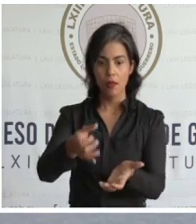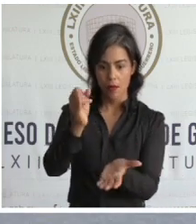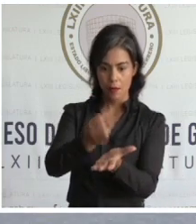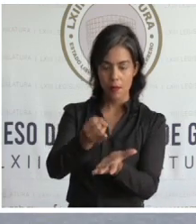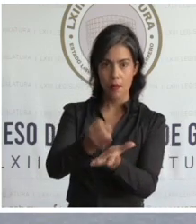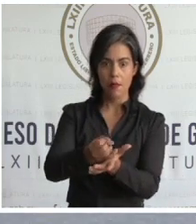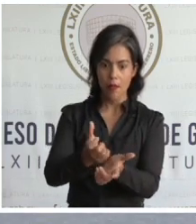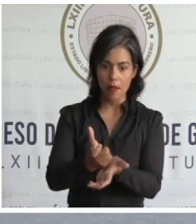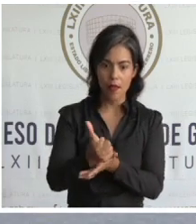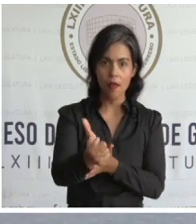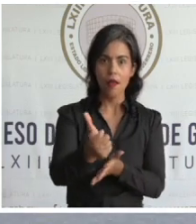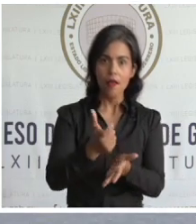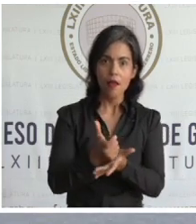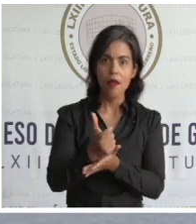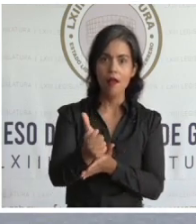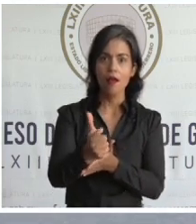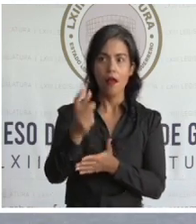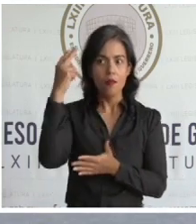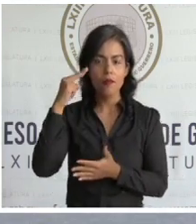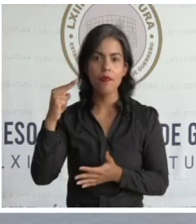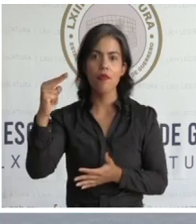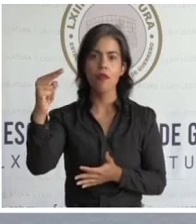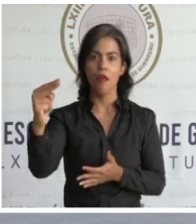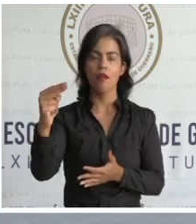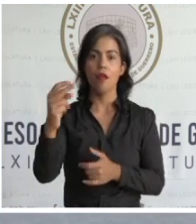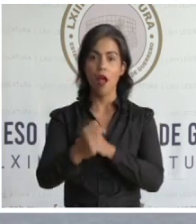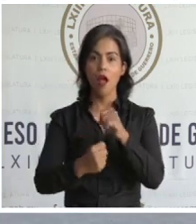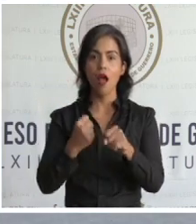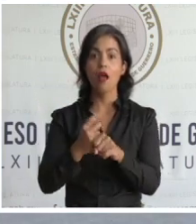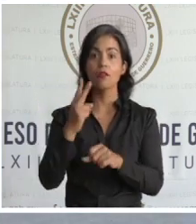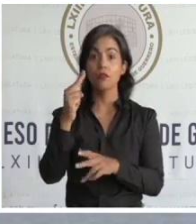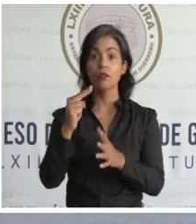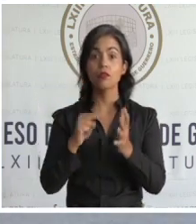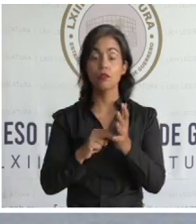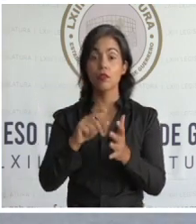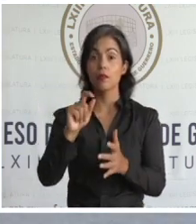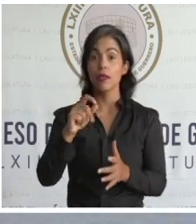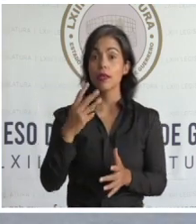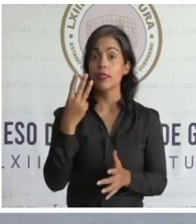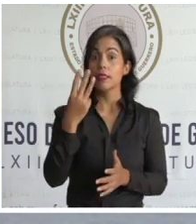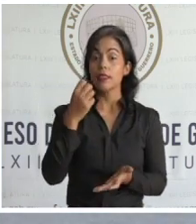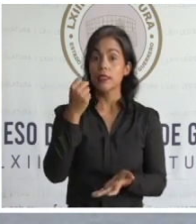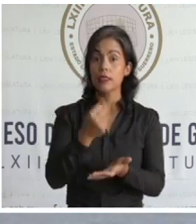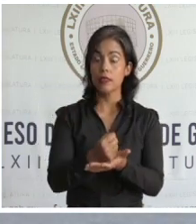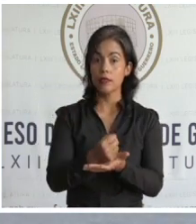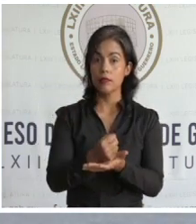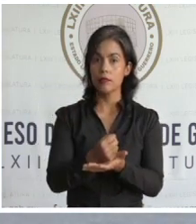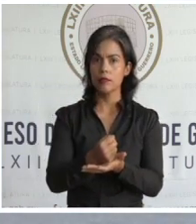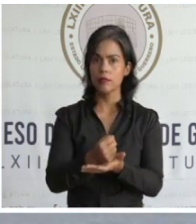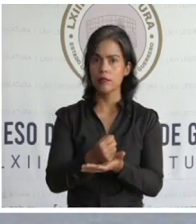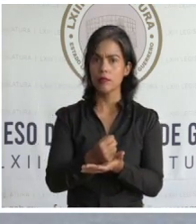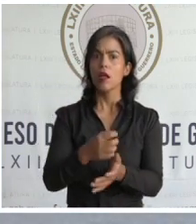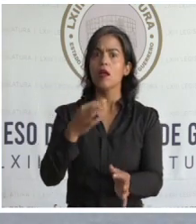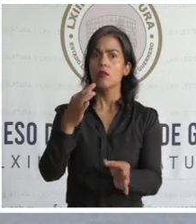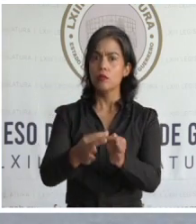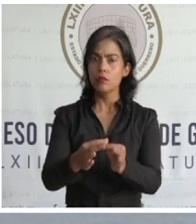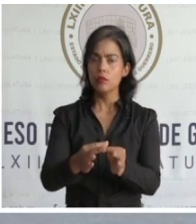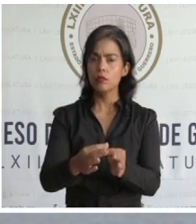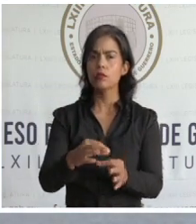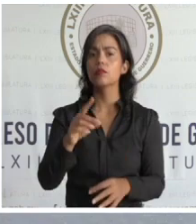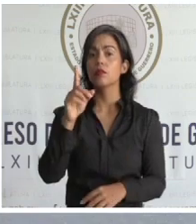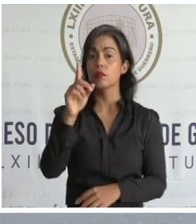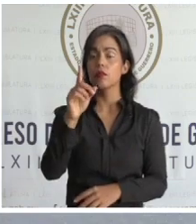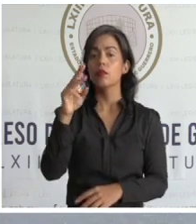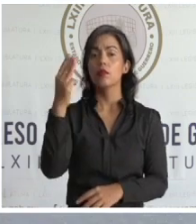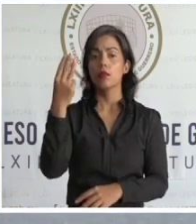casetas para este año 2023, el cual comenzará a aplicarse a partir del 1 de marzo con